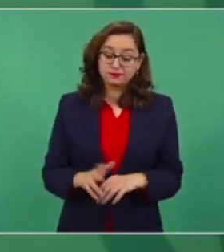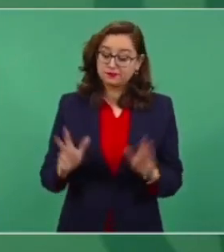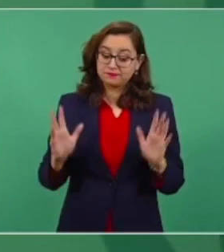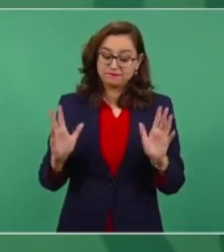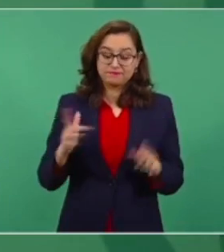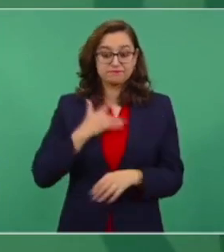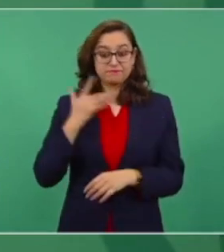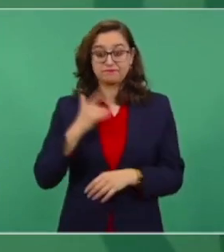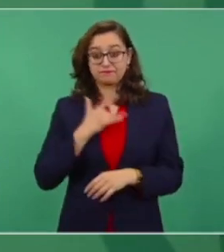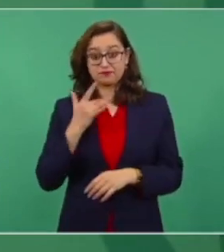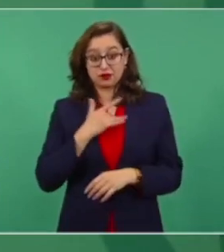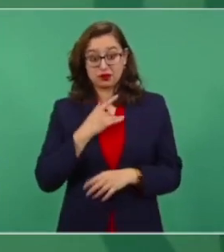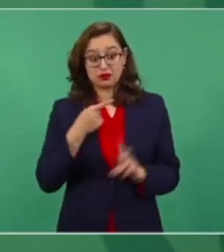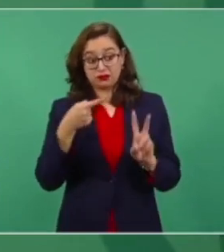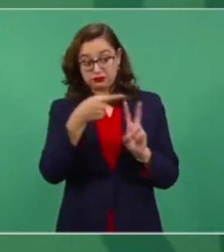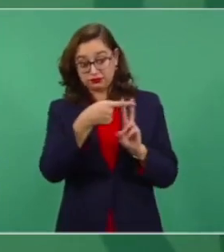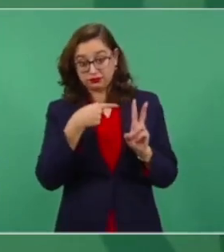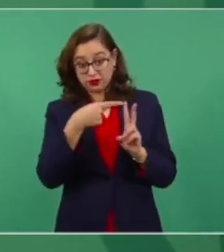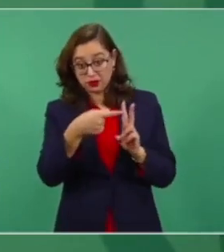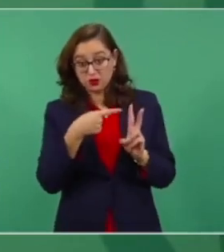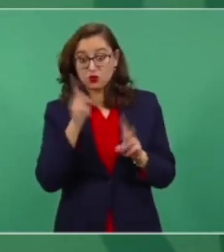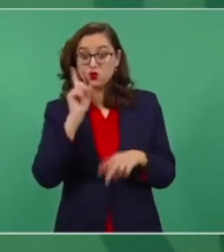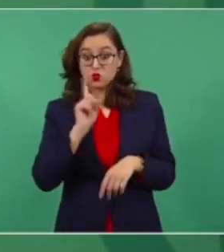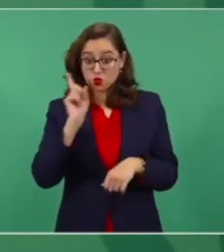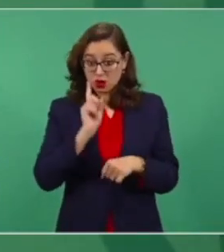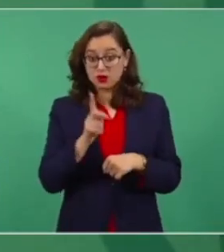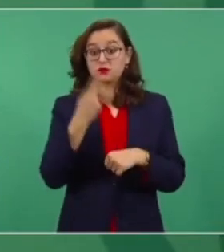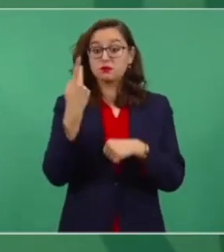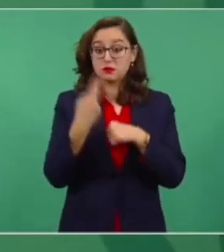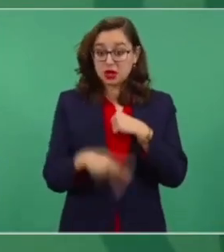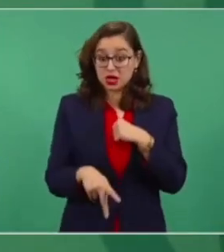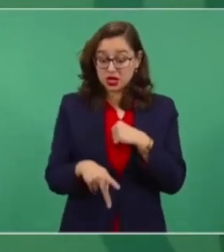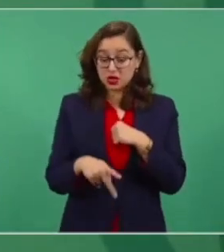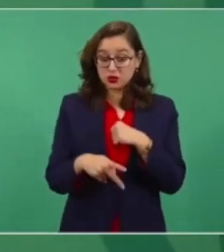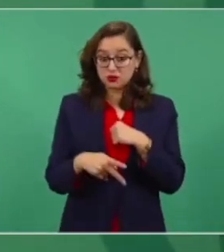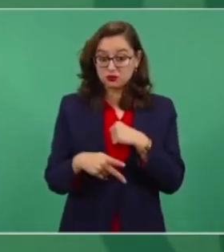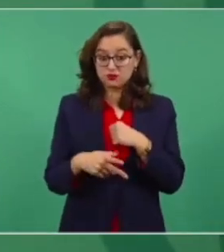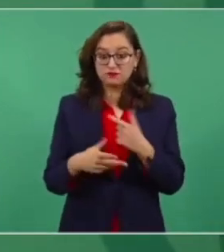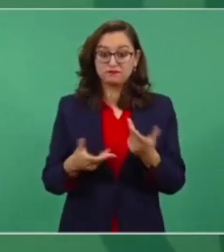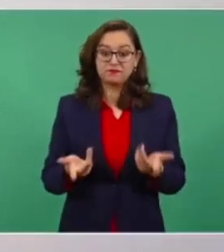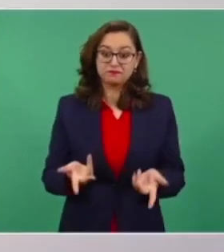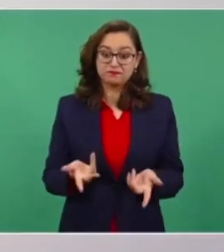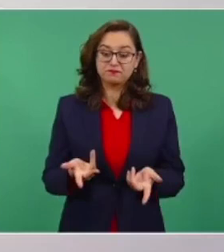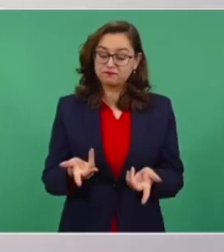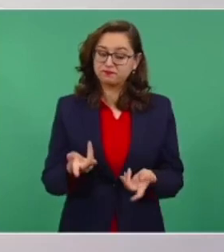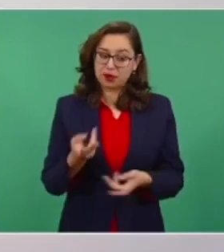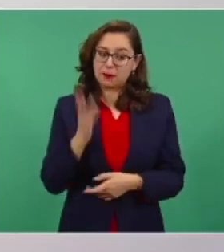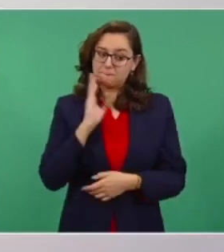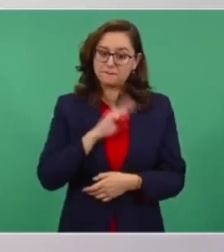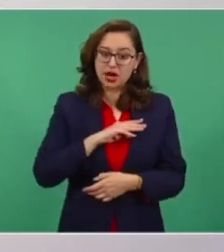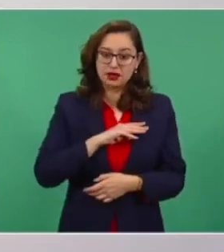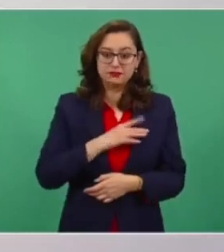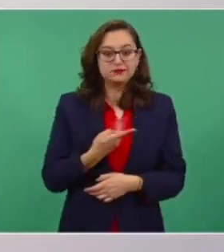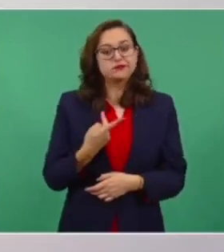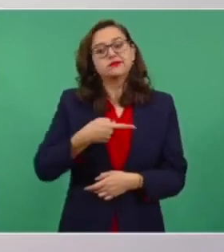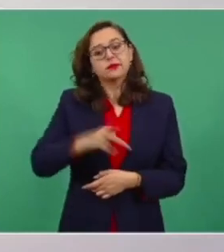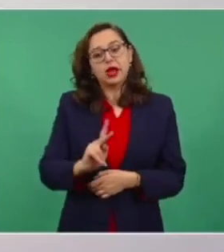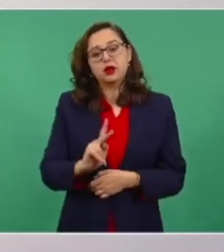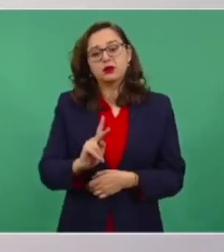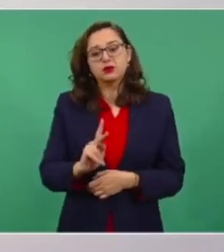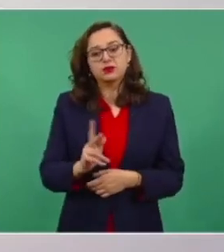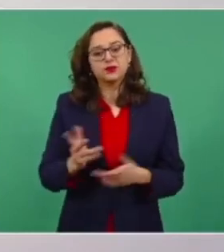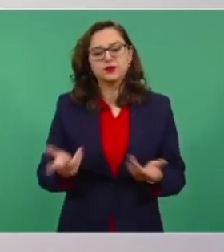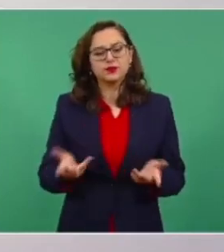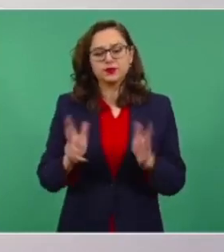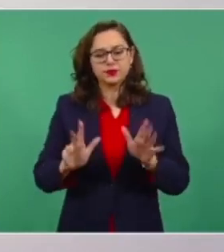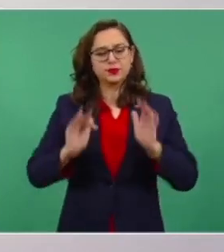algún riesgo que puedan tener ellas, ¿no? Pero por lo demás no debe de